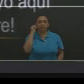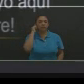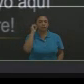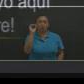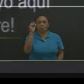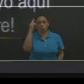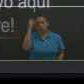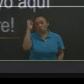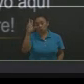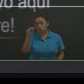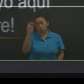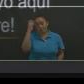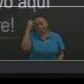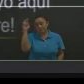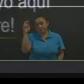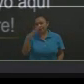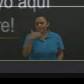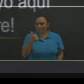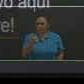no pensaba bien.